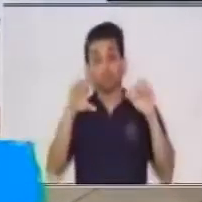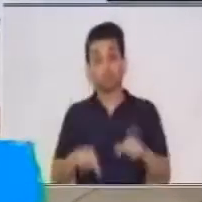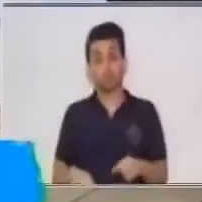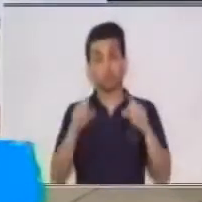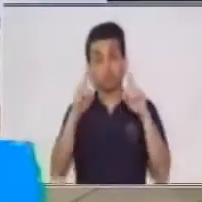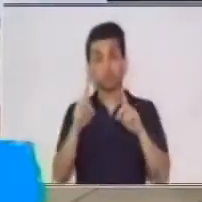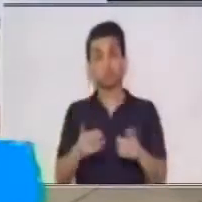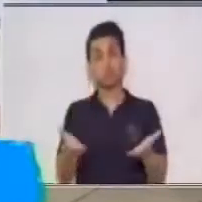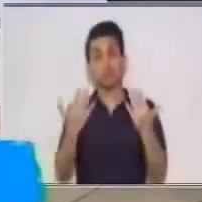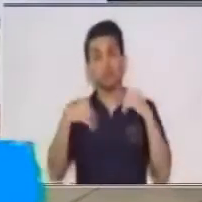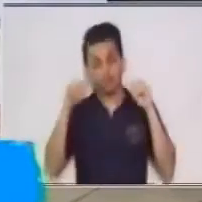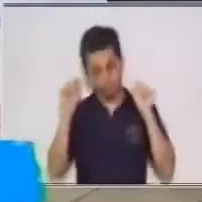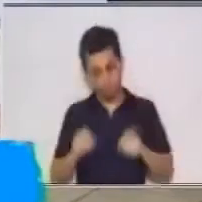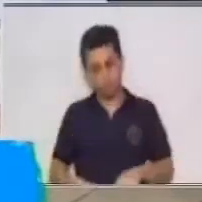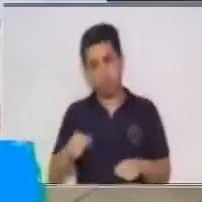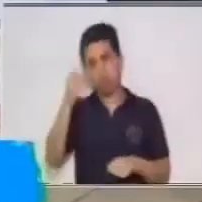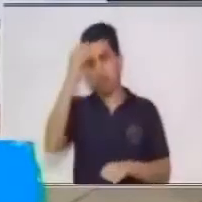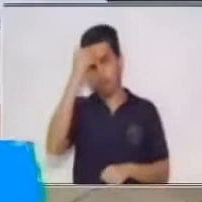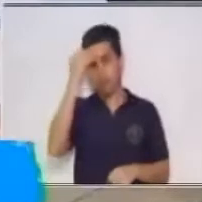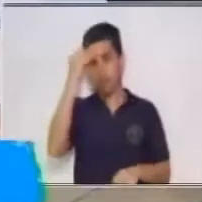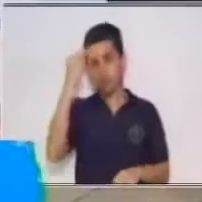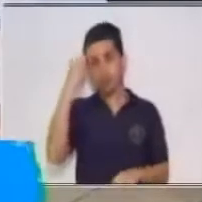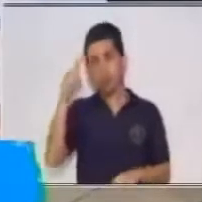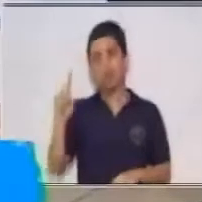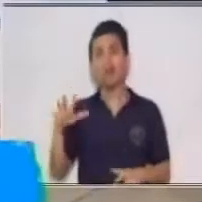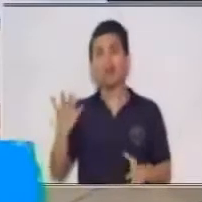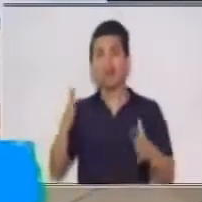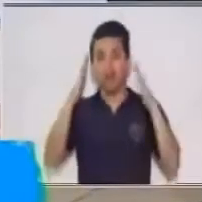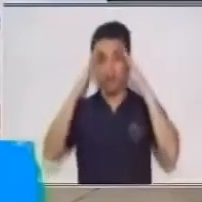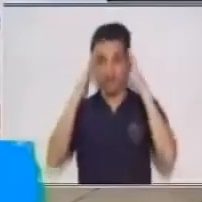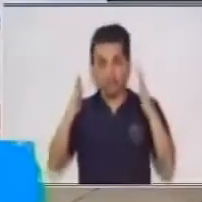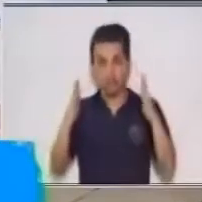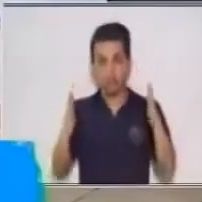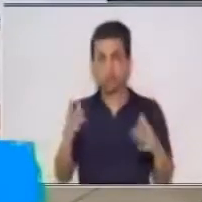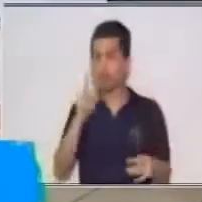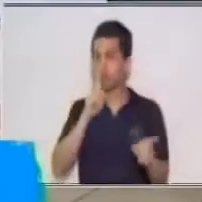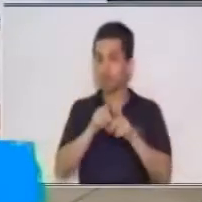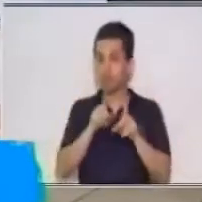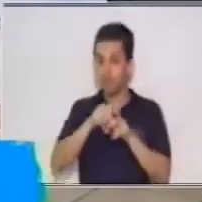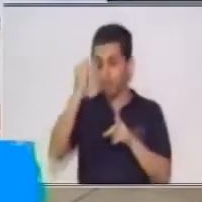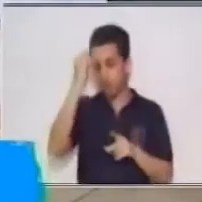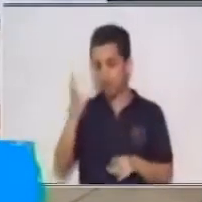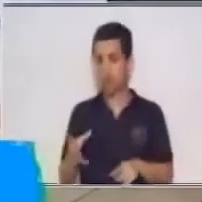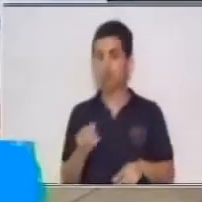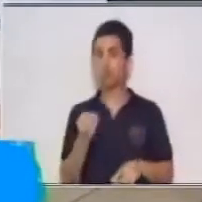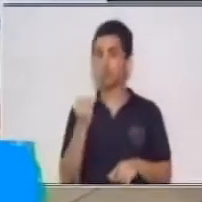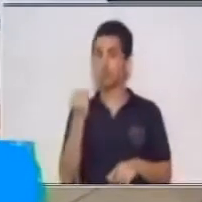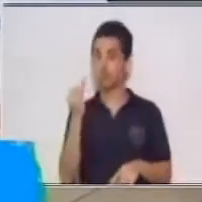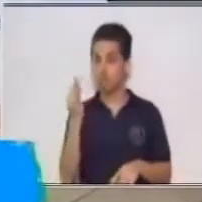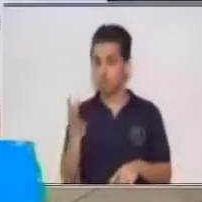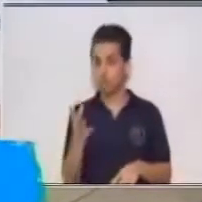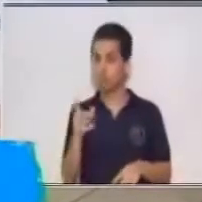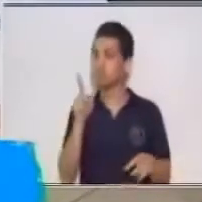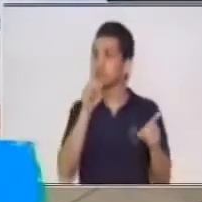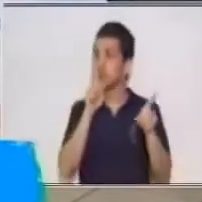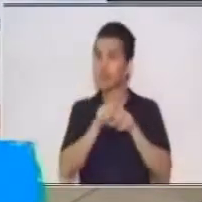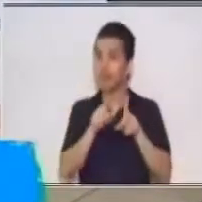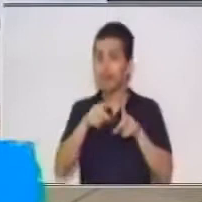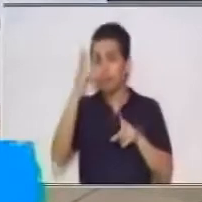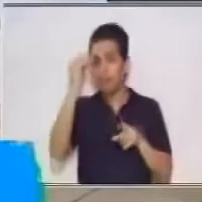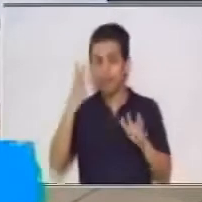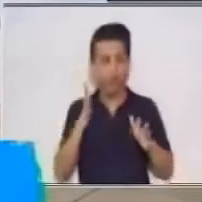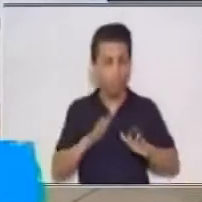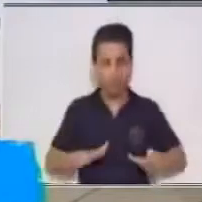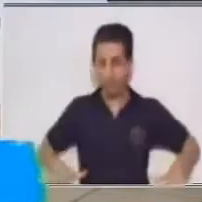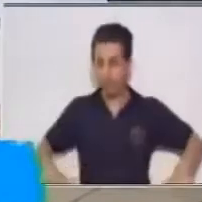tema les va a ayudar a desarrollar habilidades y destrezas como la atención y las habilidades numéricas. También las habilidades espaciales.